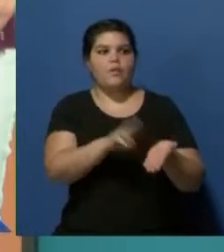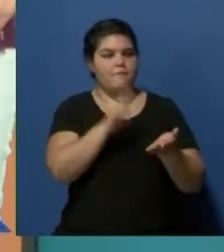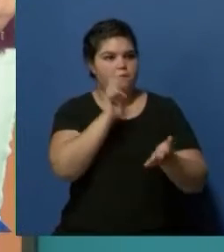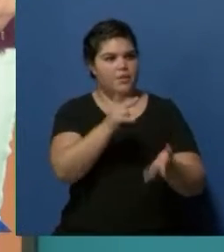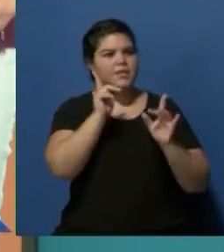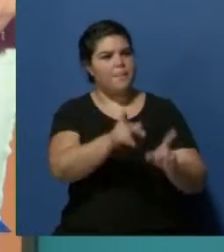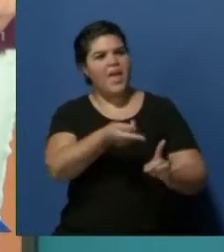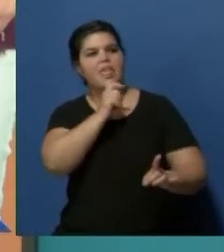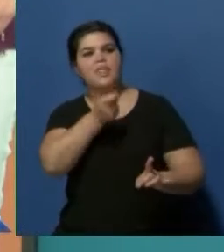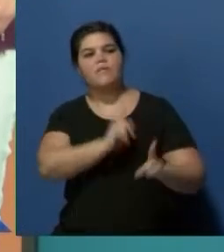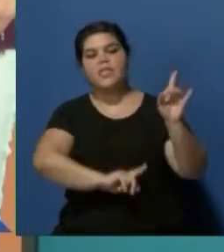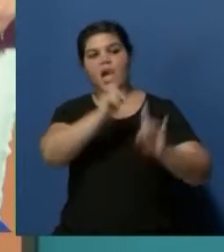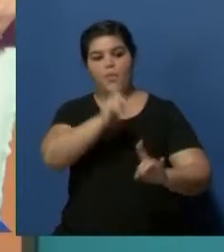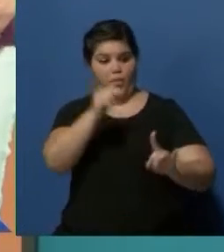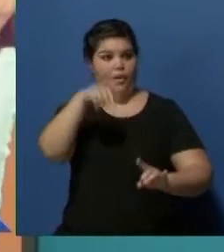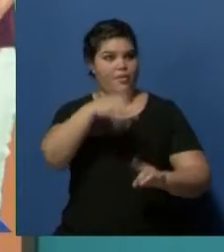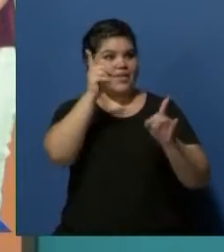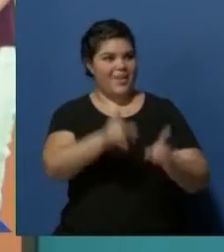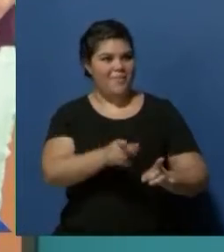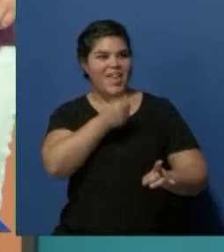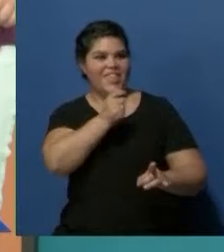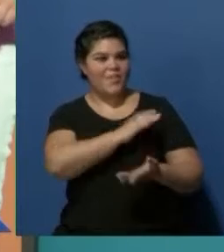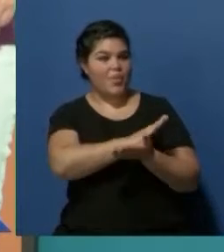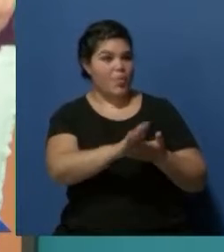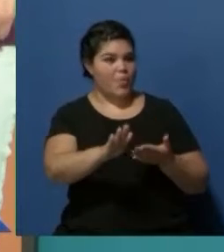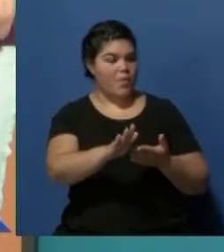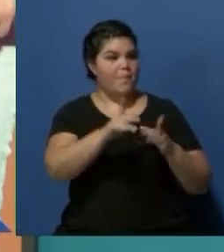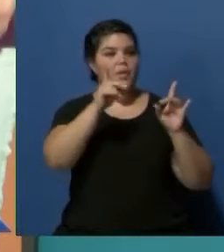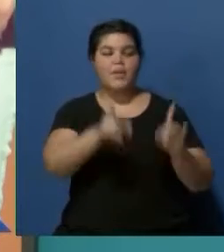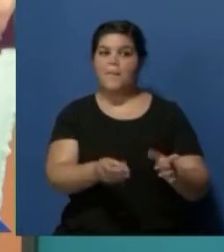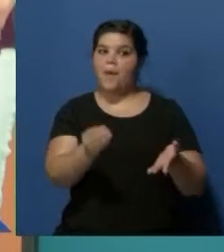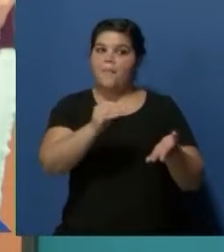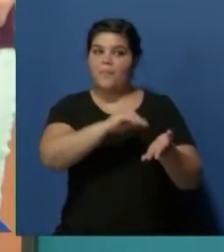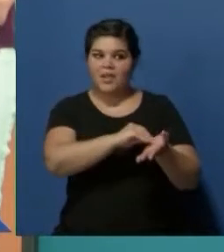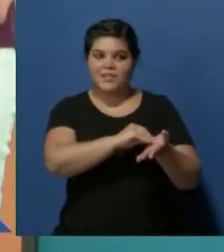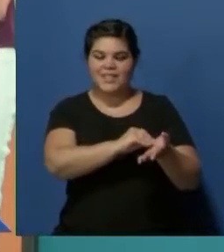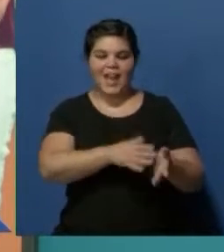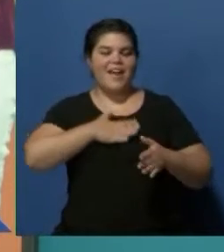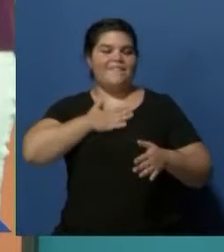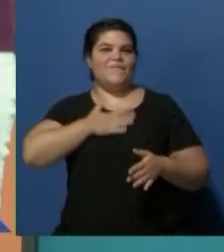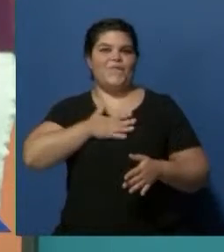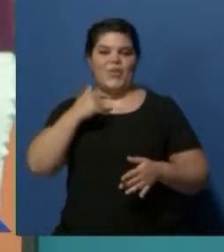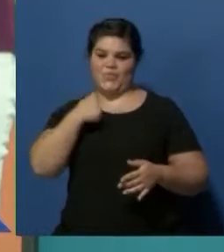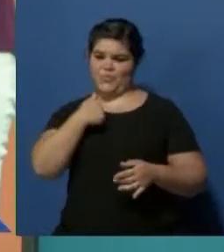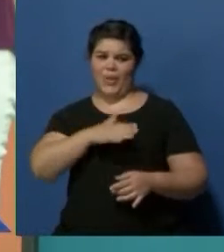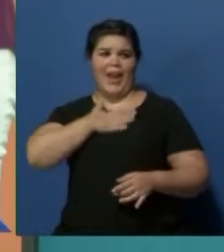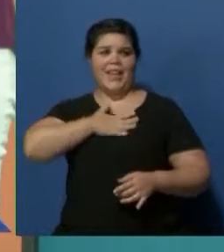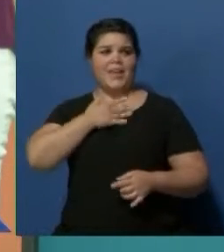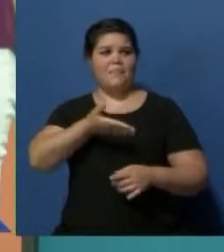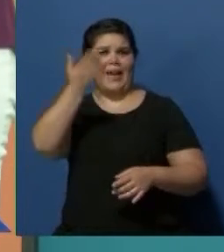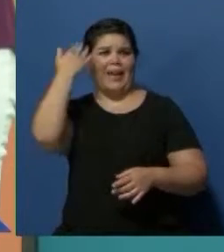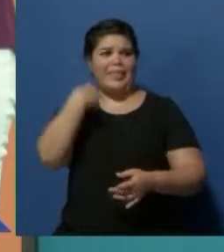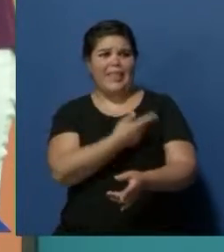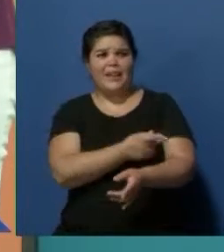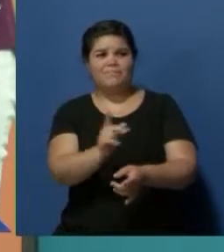Y vamos a tener una entrevista en este bloque. Exactamente. Pero además tenemos la alegría, yo tengo la alegría porque hace bastante que no lo veía, de